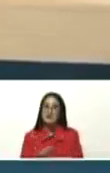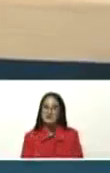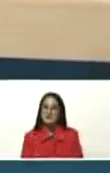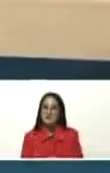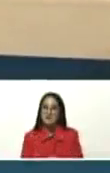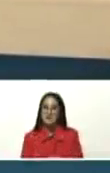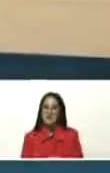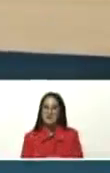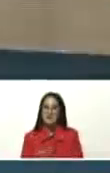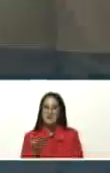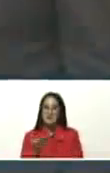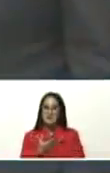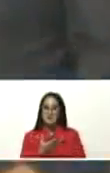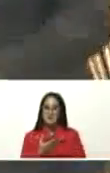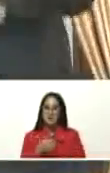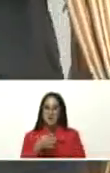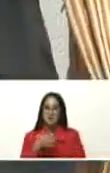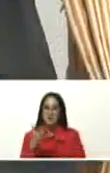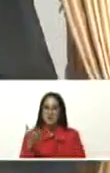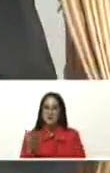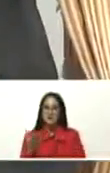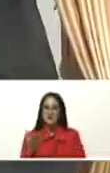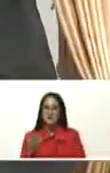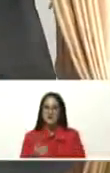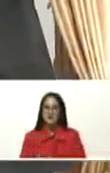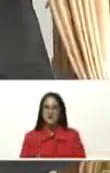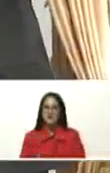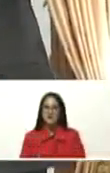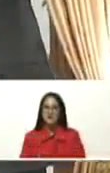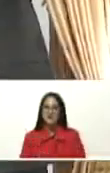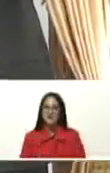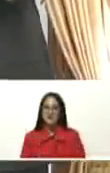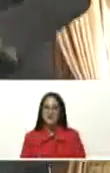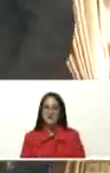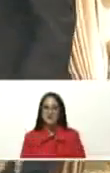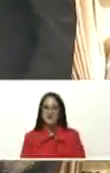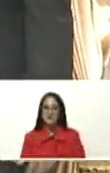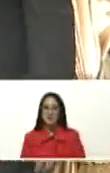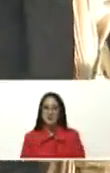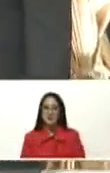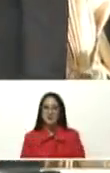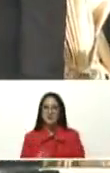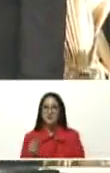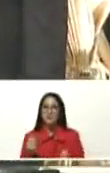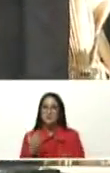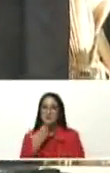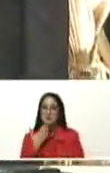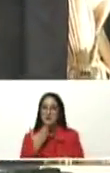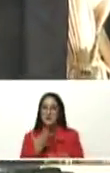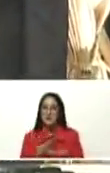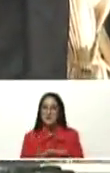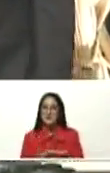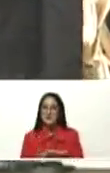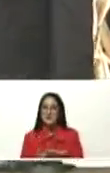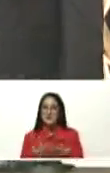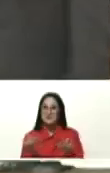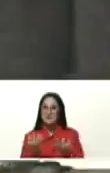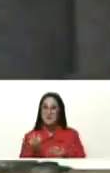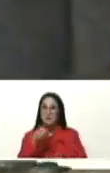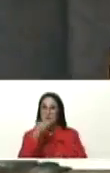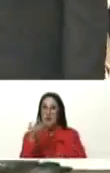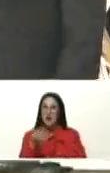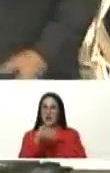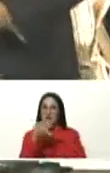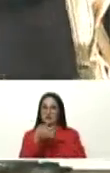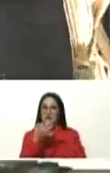del excelentísimo señoras señor y señores, Sissoko por su amable atención. Muchas gracias. Que y muy buenas